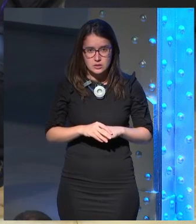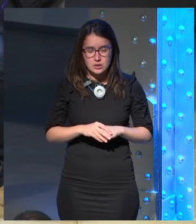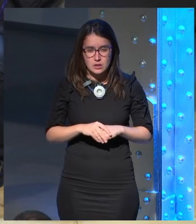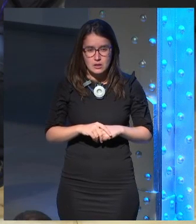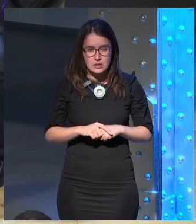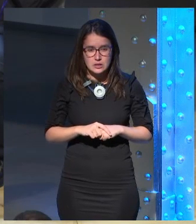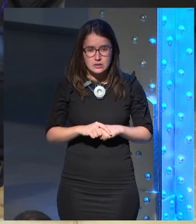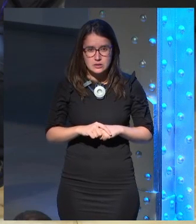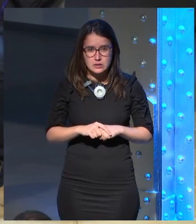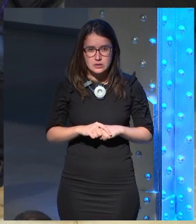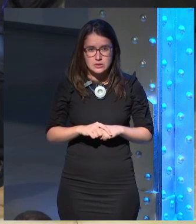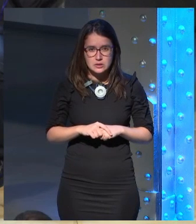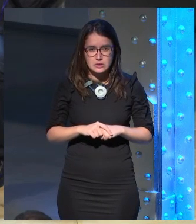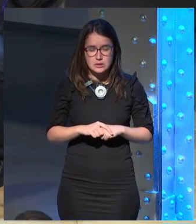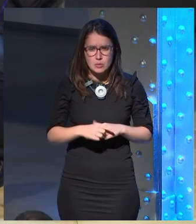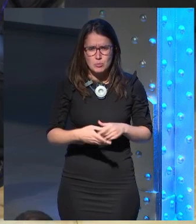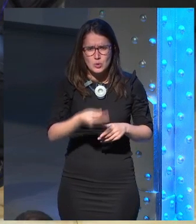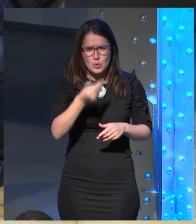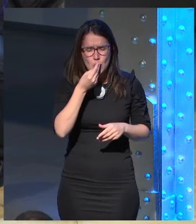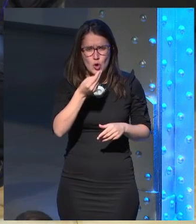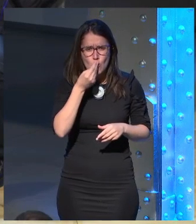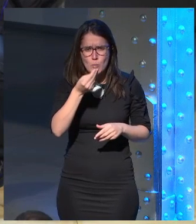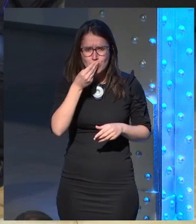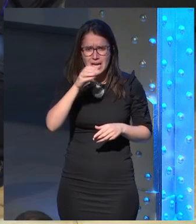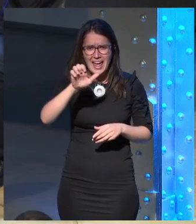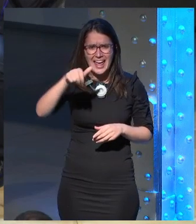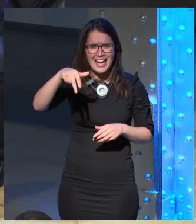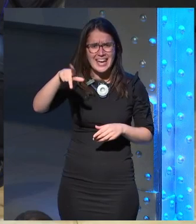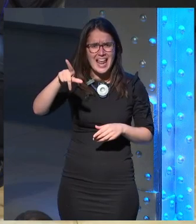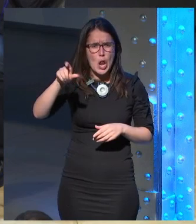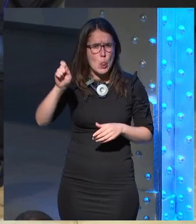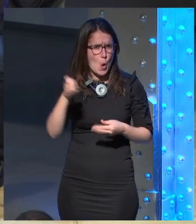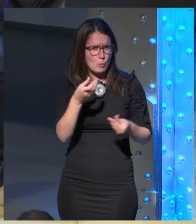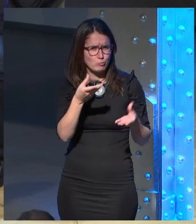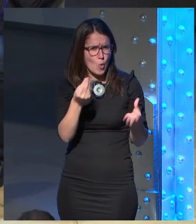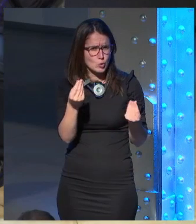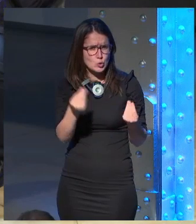Say again? ¿Por qué comían tanto eneldo en la dieta?